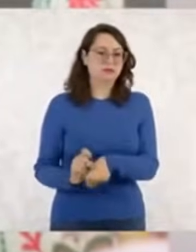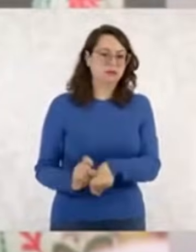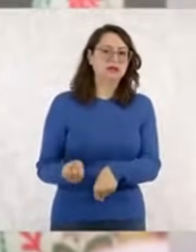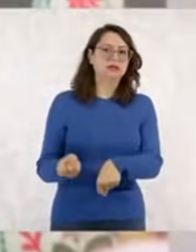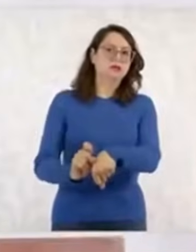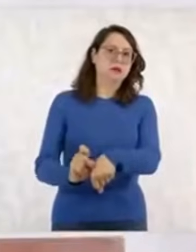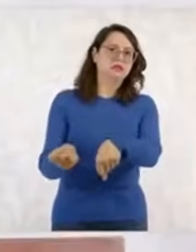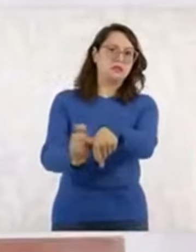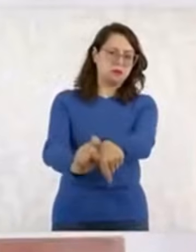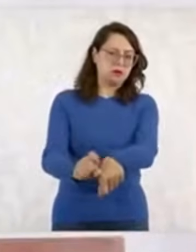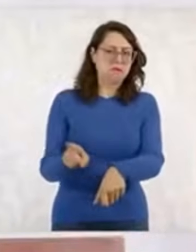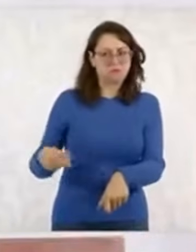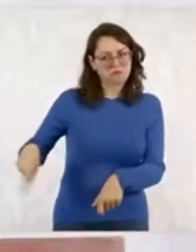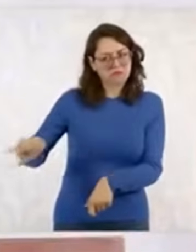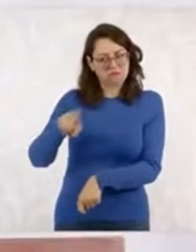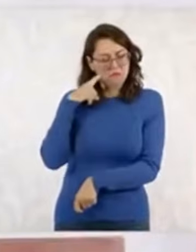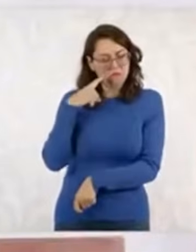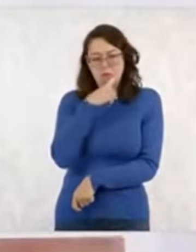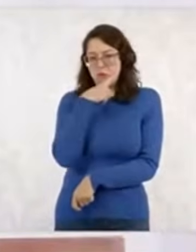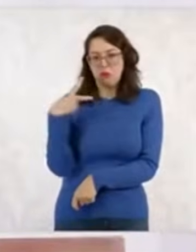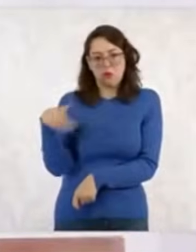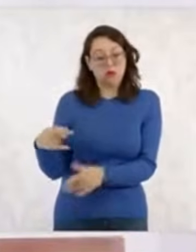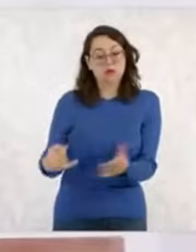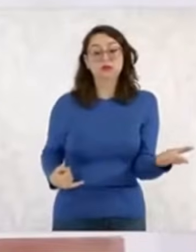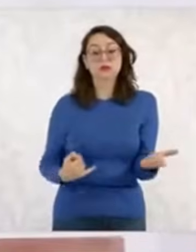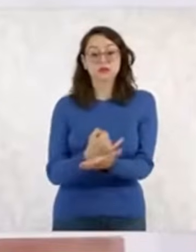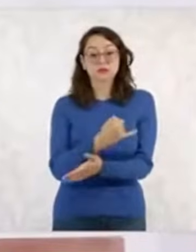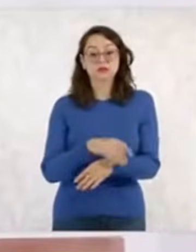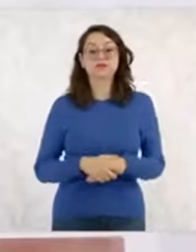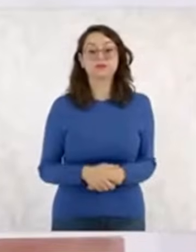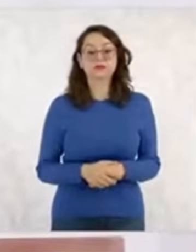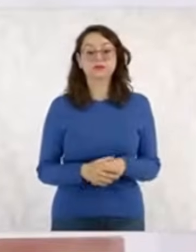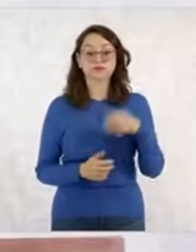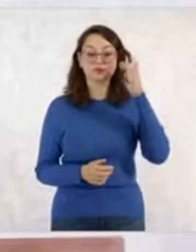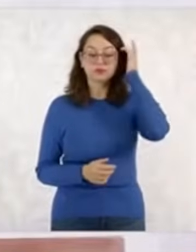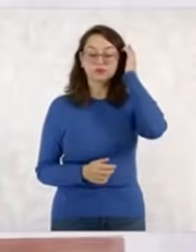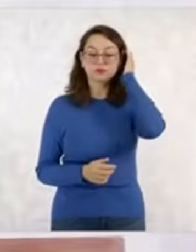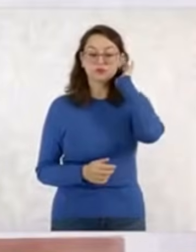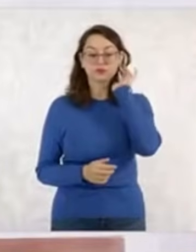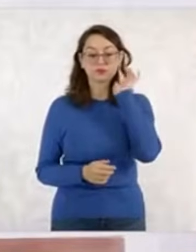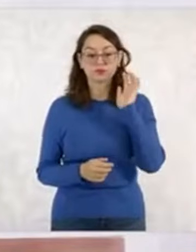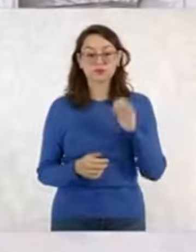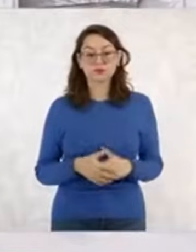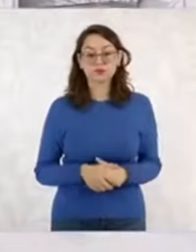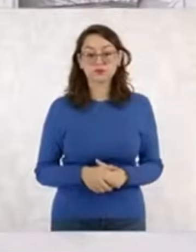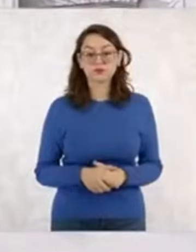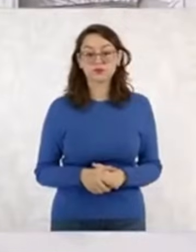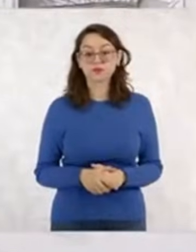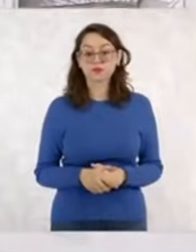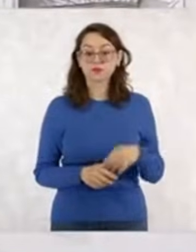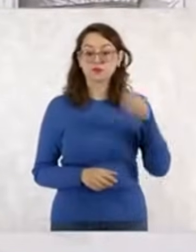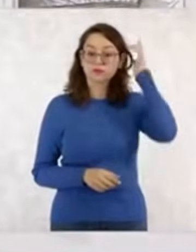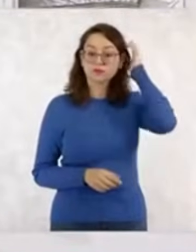además la prohibición de que las personas menores de edad no puedan trabajar horas